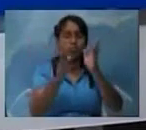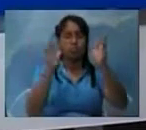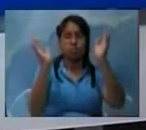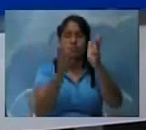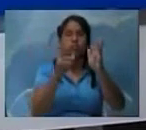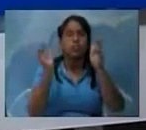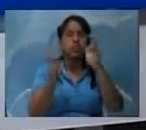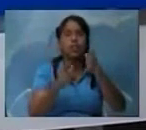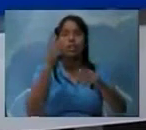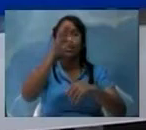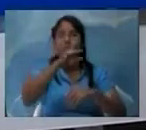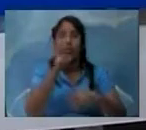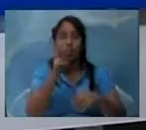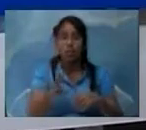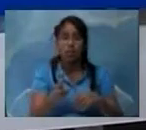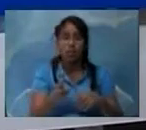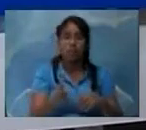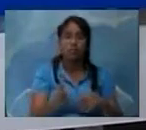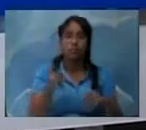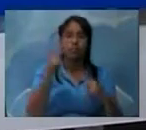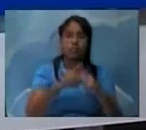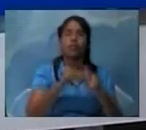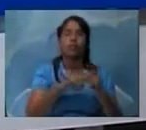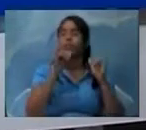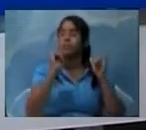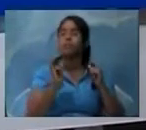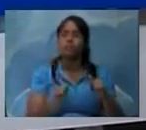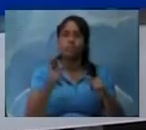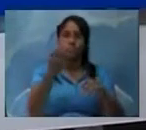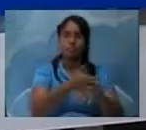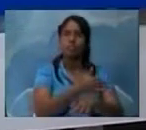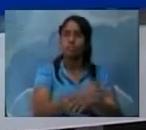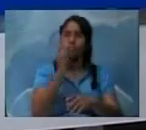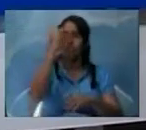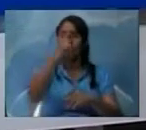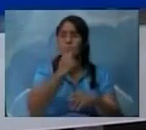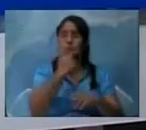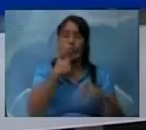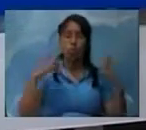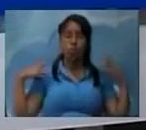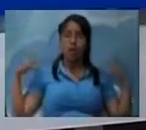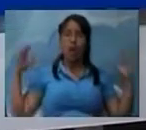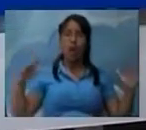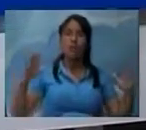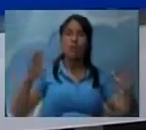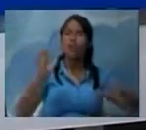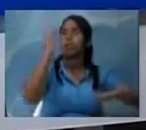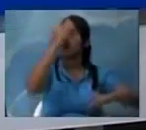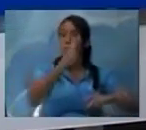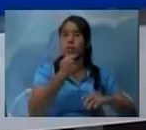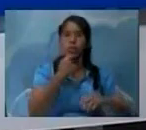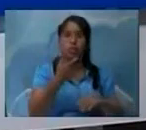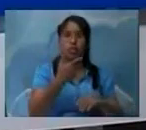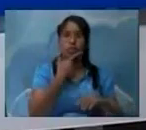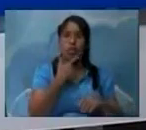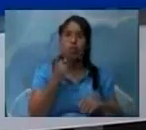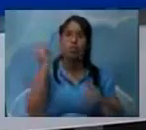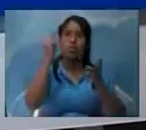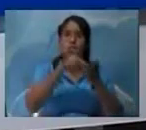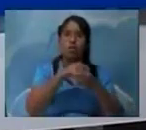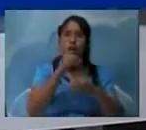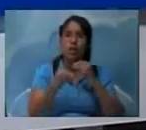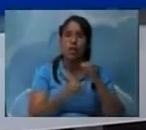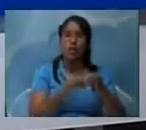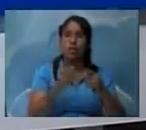ustedes están viendo aquí. Los mismos instrumentos que sonaron aquí sonaron cuando fue creado